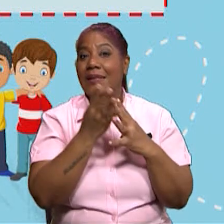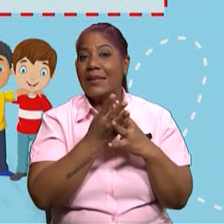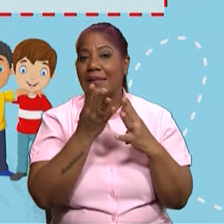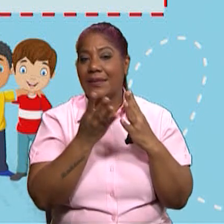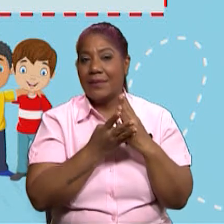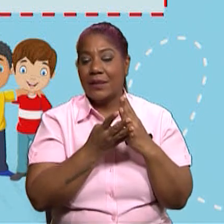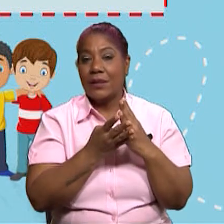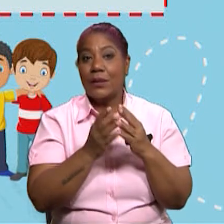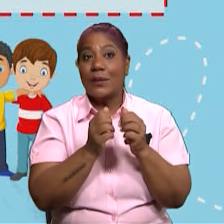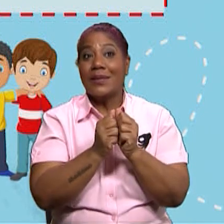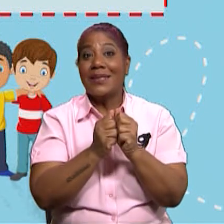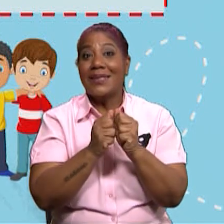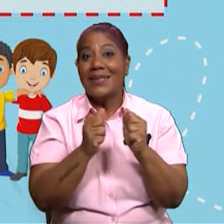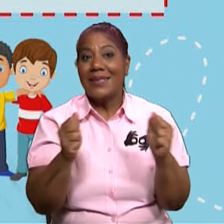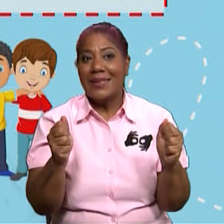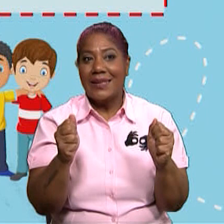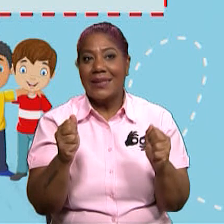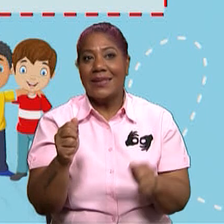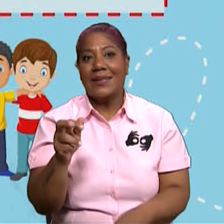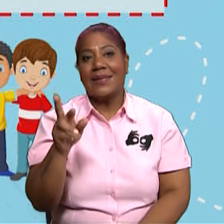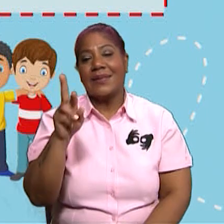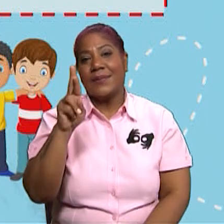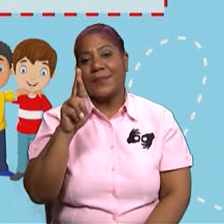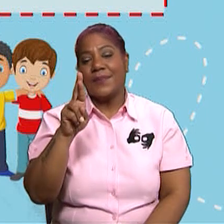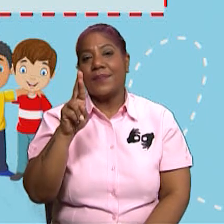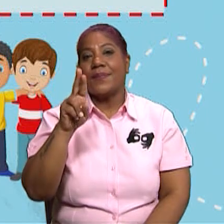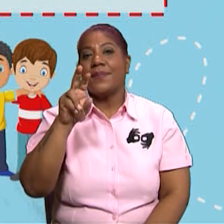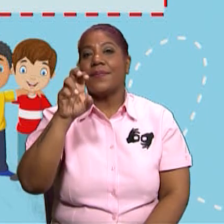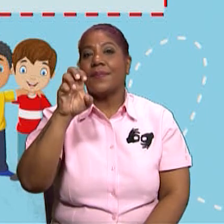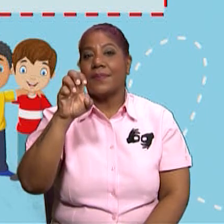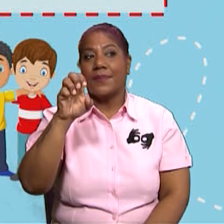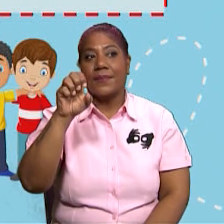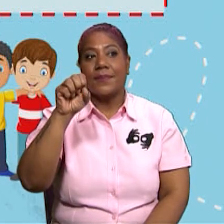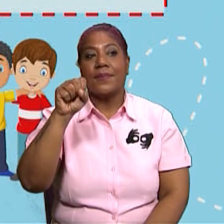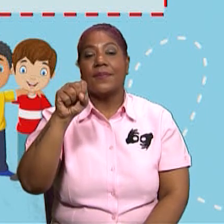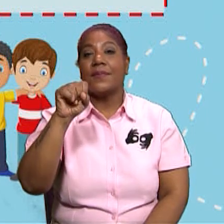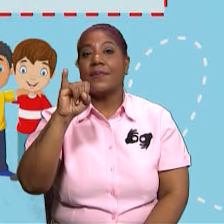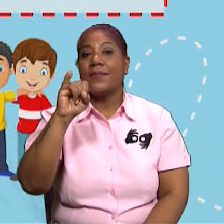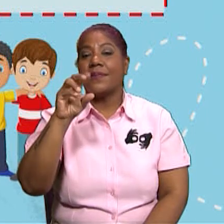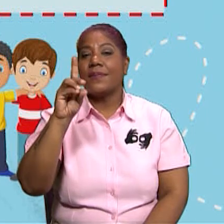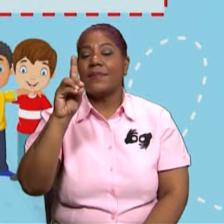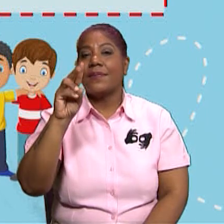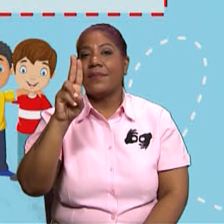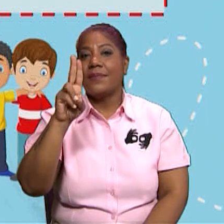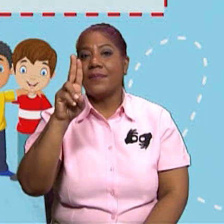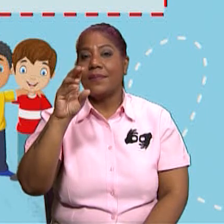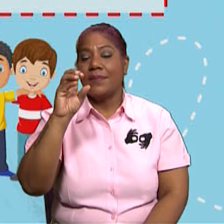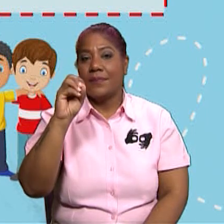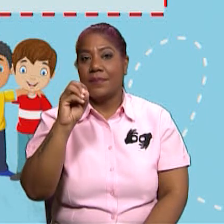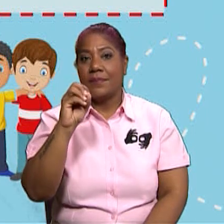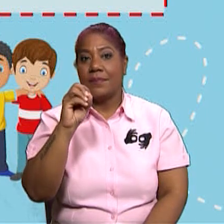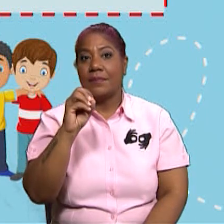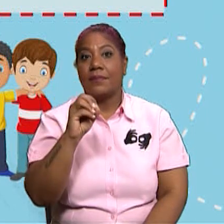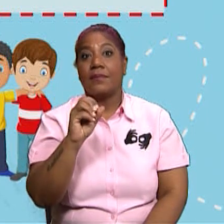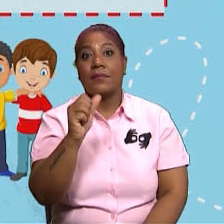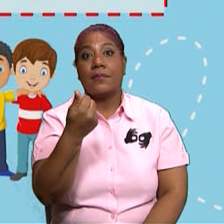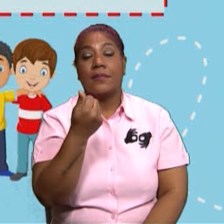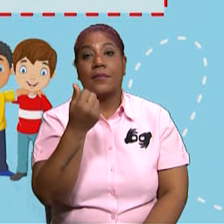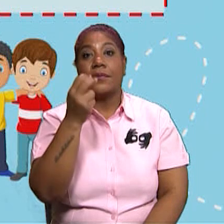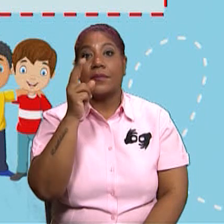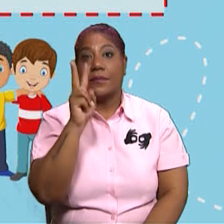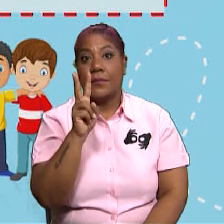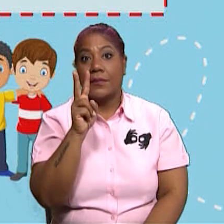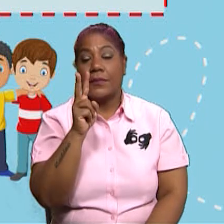Si dividen en partes iguales 12 galletas y le tocan 4 a cada uno,